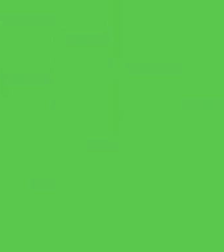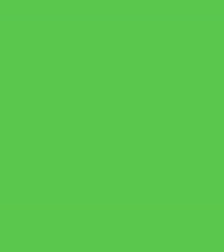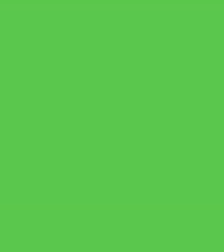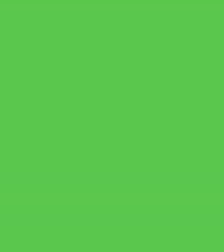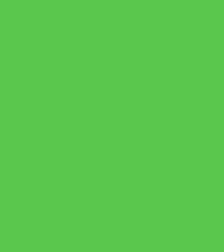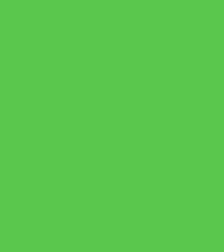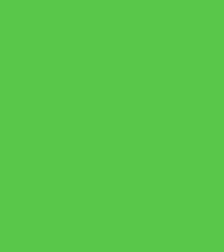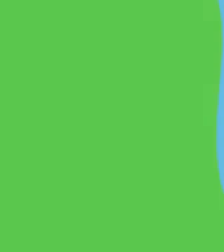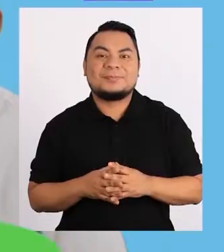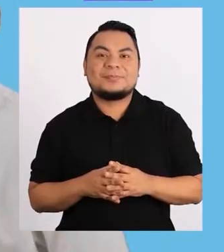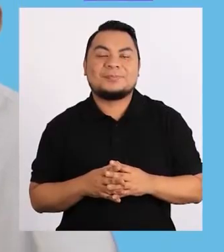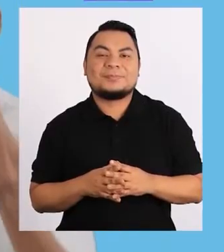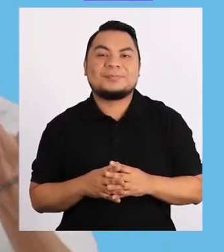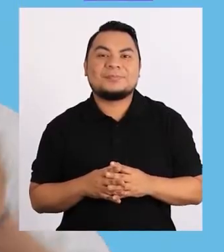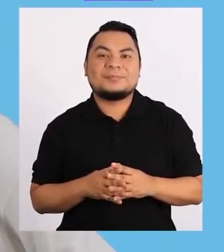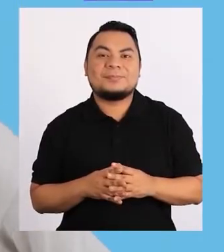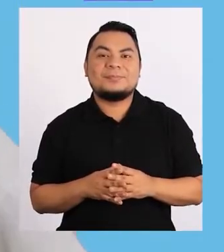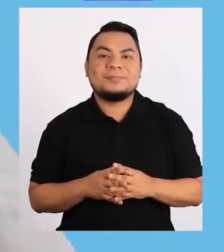meses.